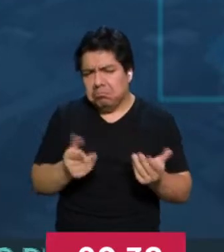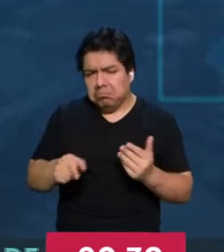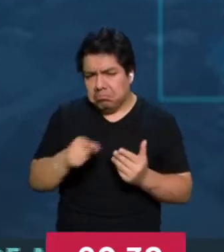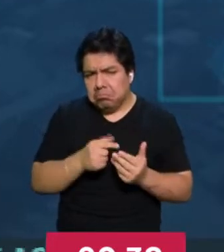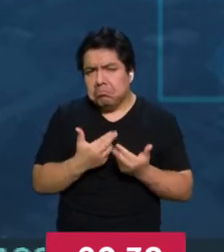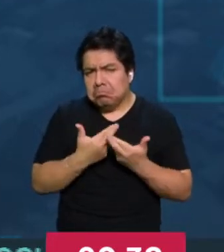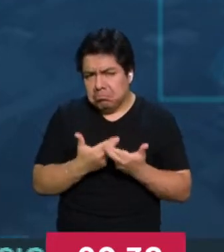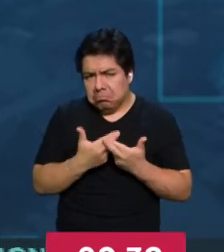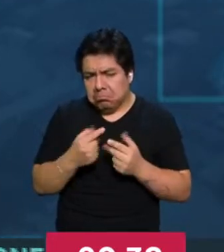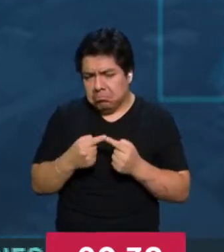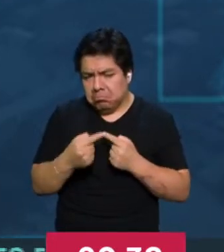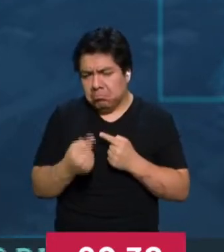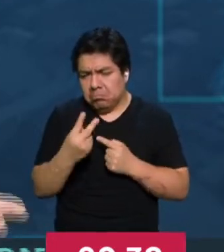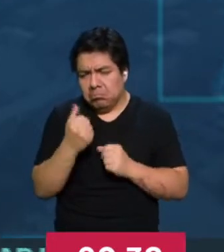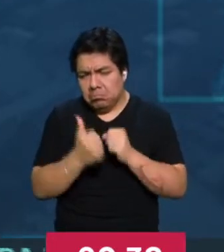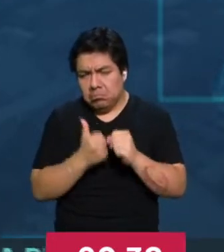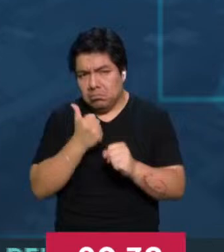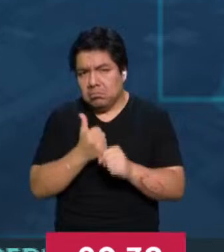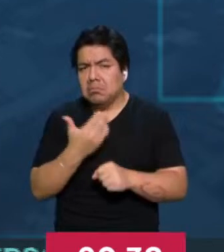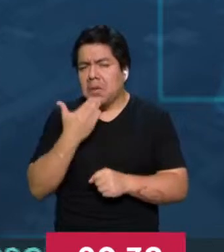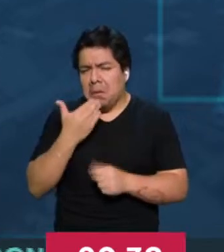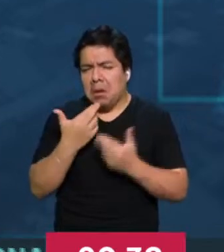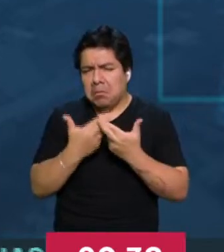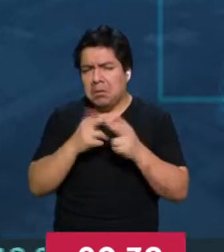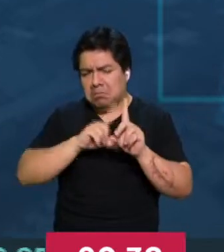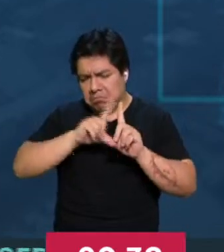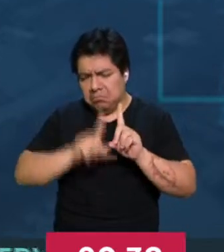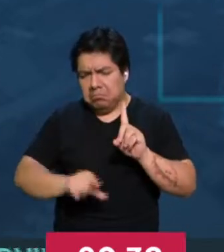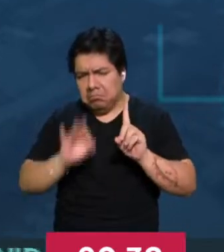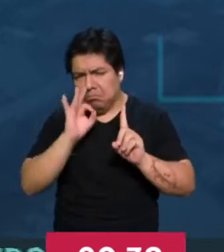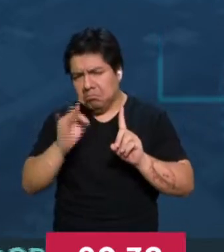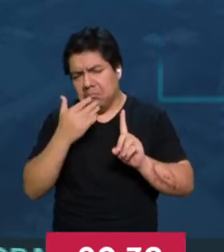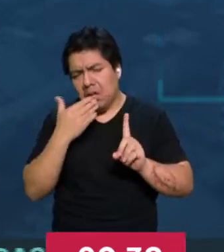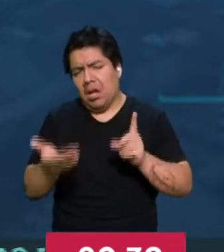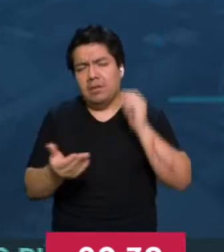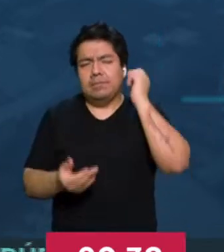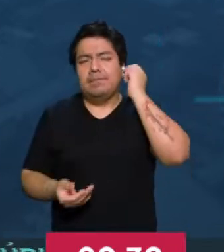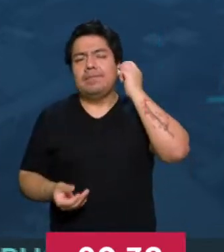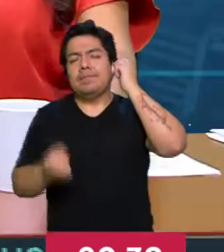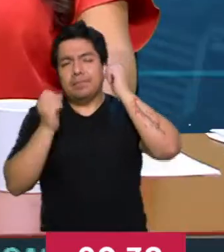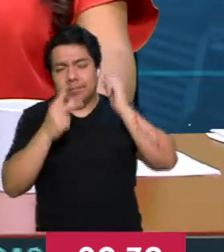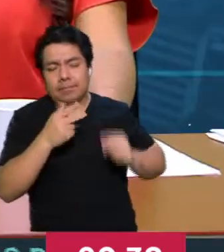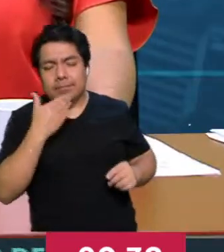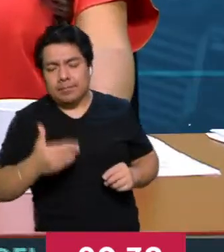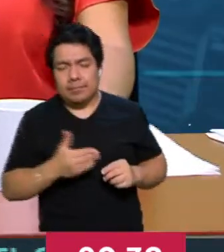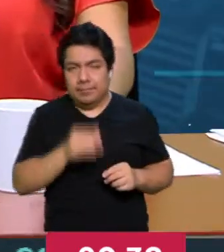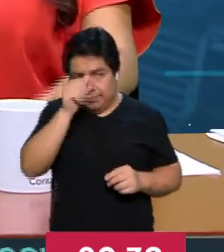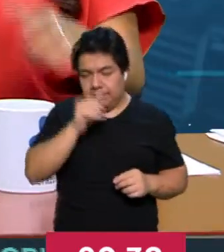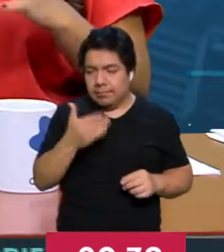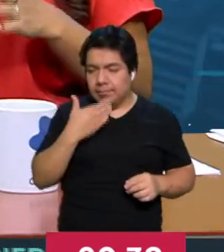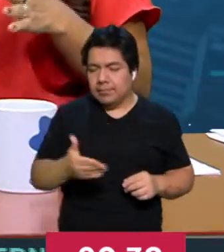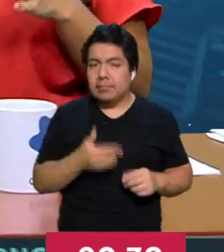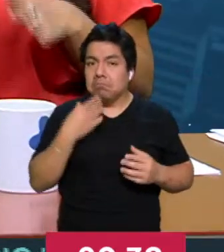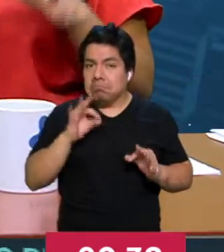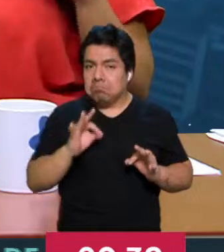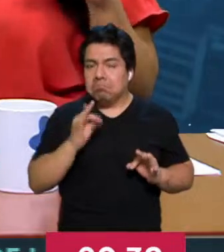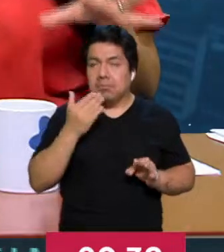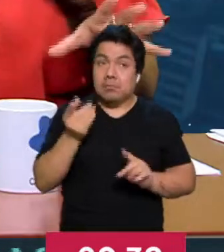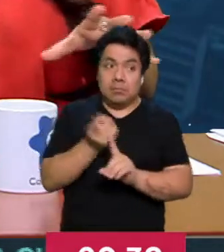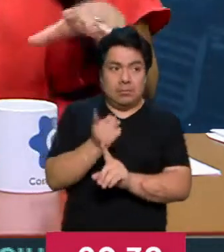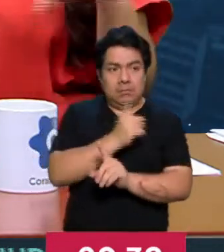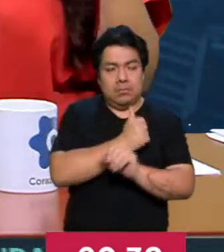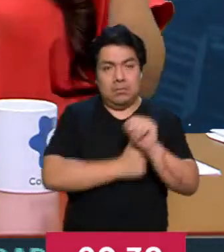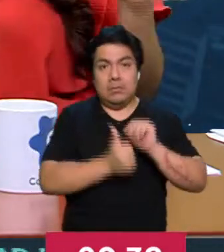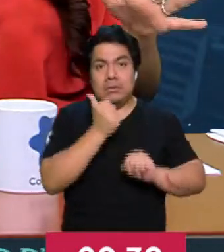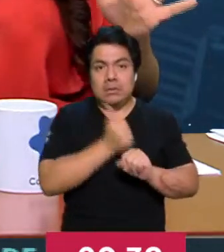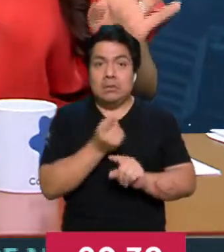abasto para los próximos 2 años se tiene a nivel nacional garantizado para la población. Eso es una gran noticia, sobre todo con lo que ya habíamos vivido el año